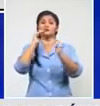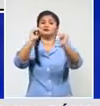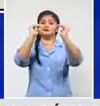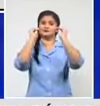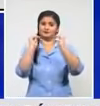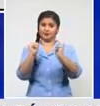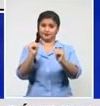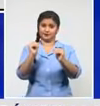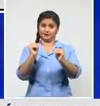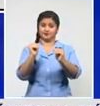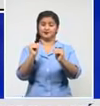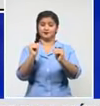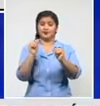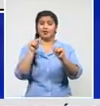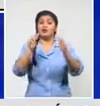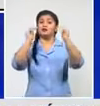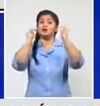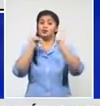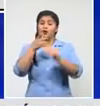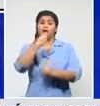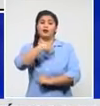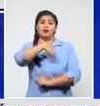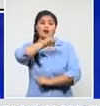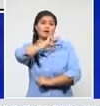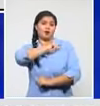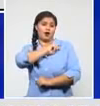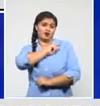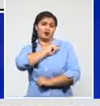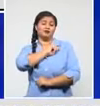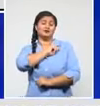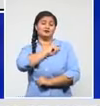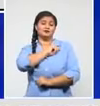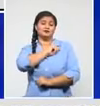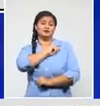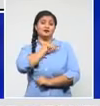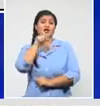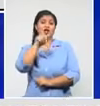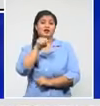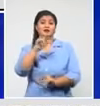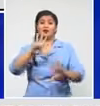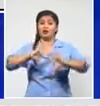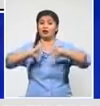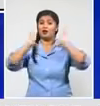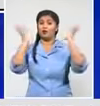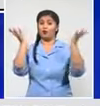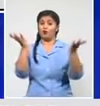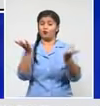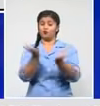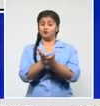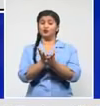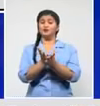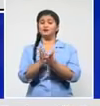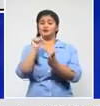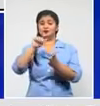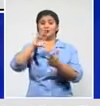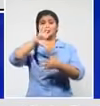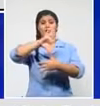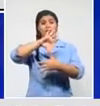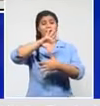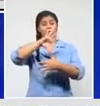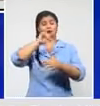Rusia, pues está España y Reino Unido. Ese es el mundo. En las Américas, Estados